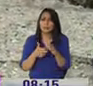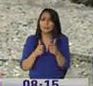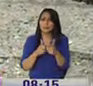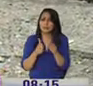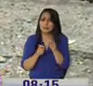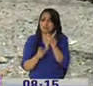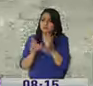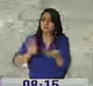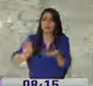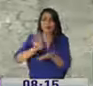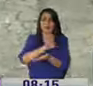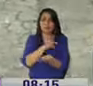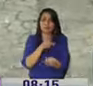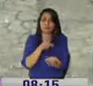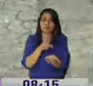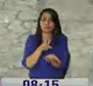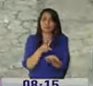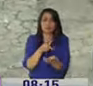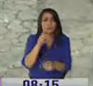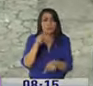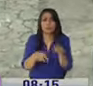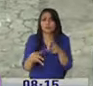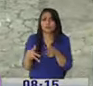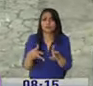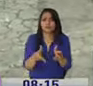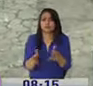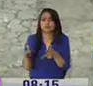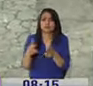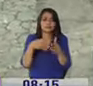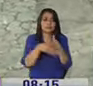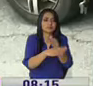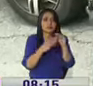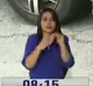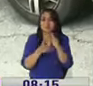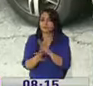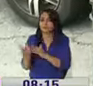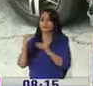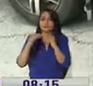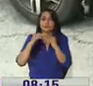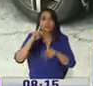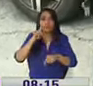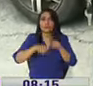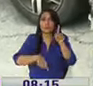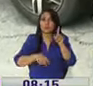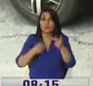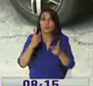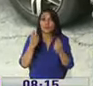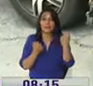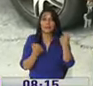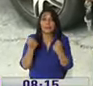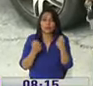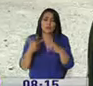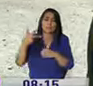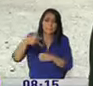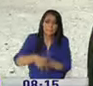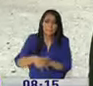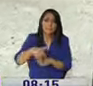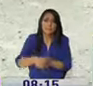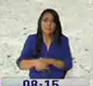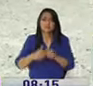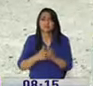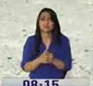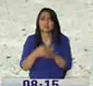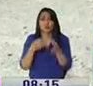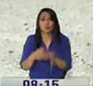moradores del lugar, quienes no podían transitar por la calle y acceder a sus viviendas. Incluso un vehículo cayó en él. Bueno, yo